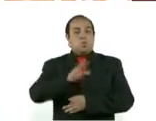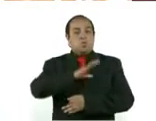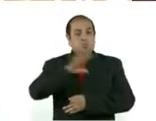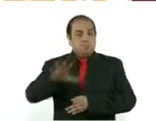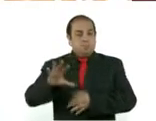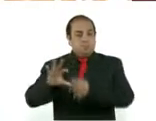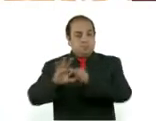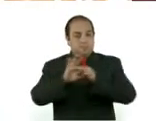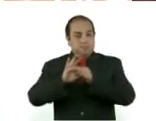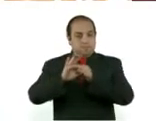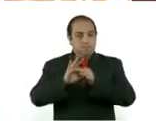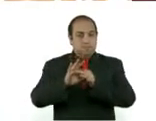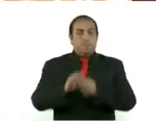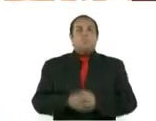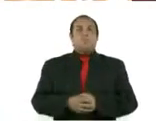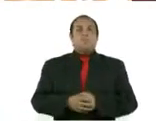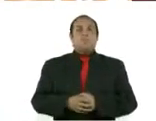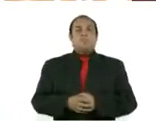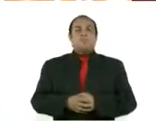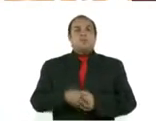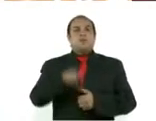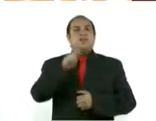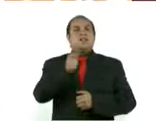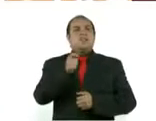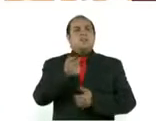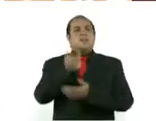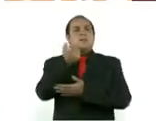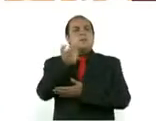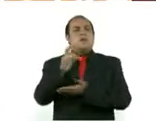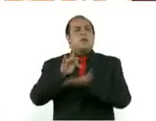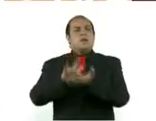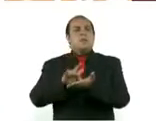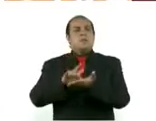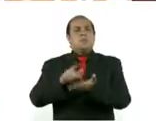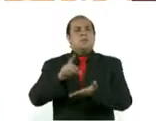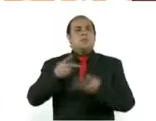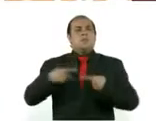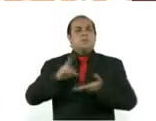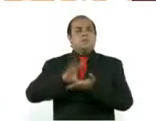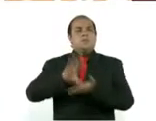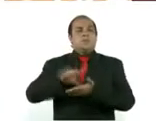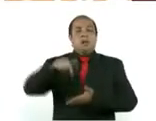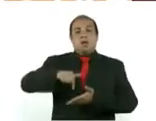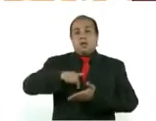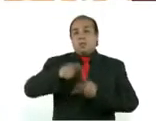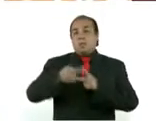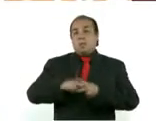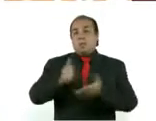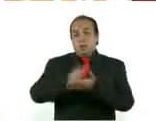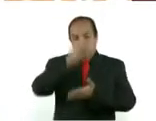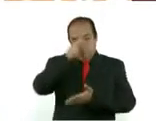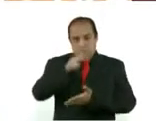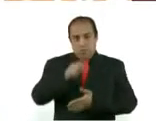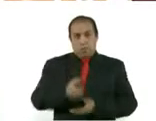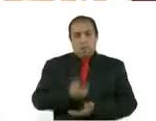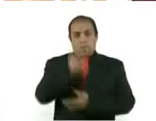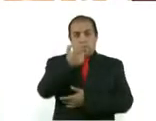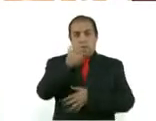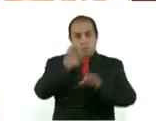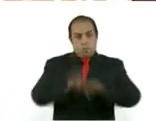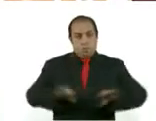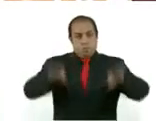con discapacidad, recordarles que es una pensión que nació aquí en la Ciudad de México. Es una aportación muy